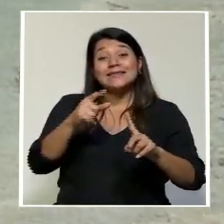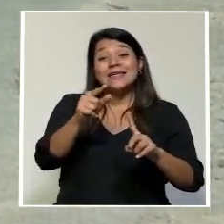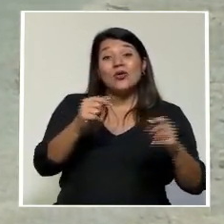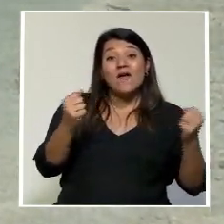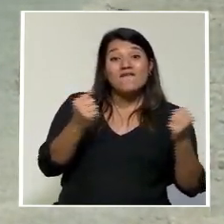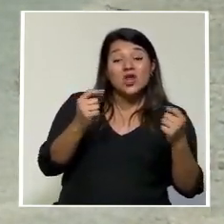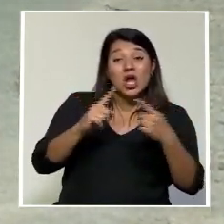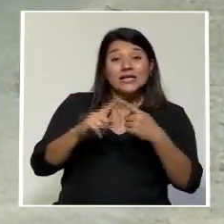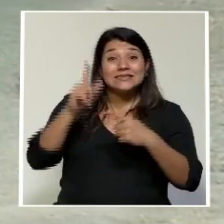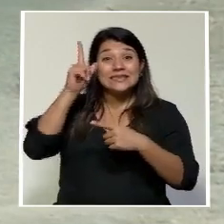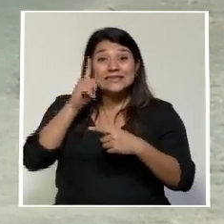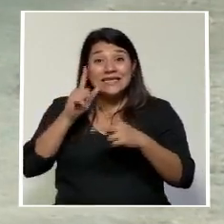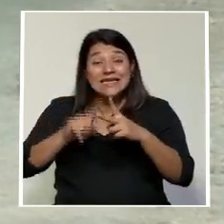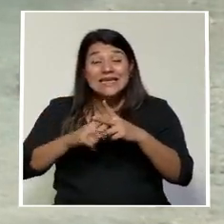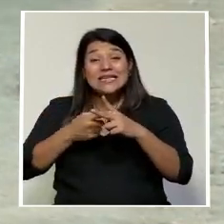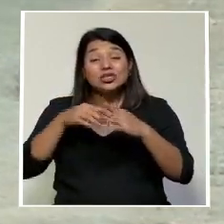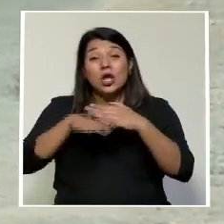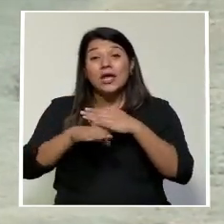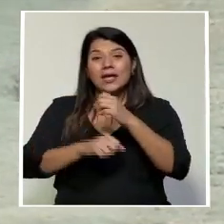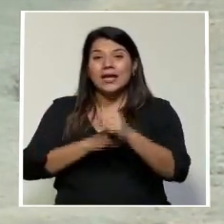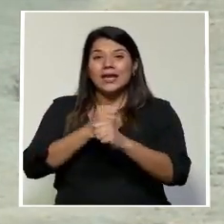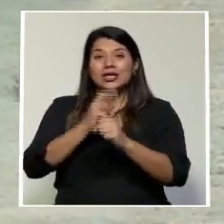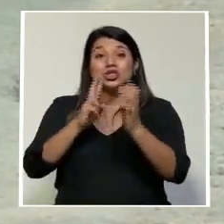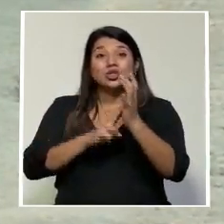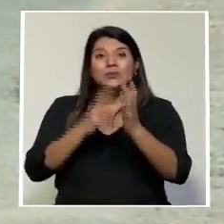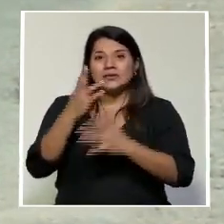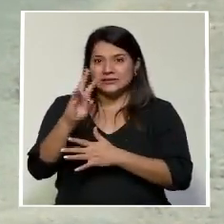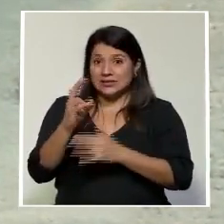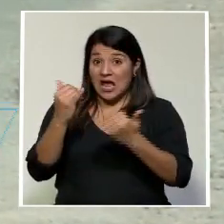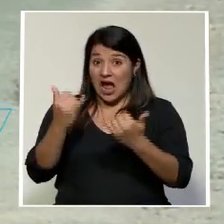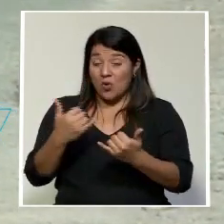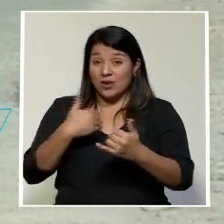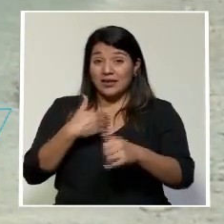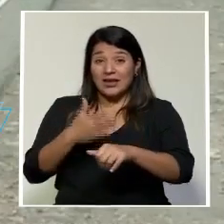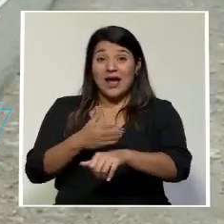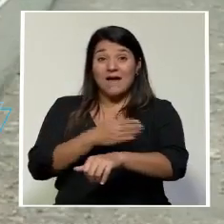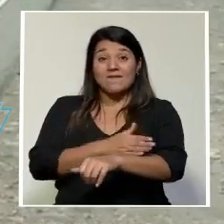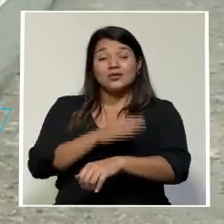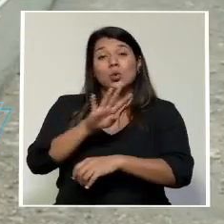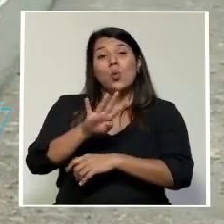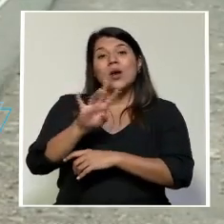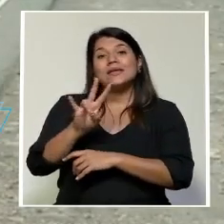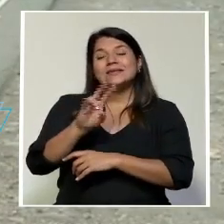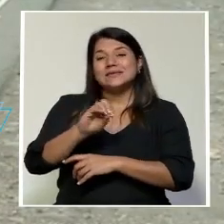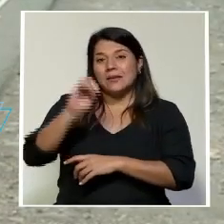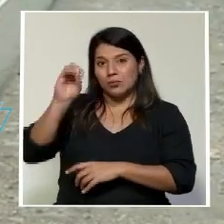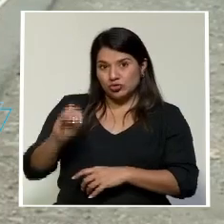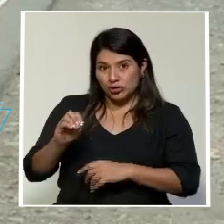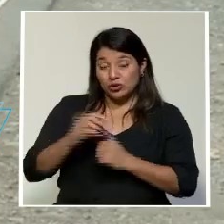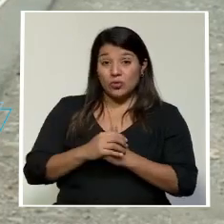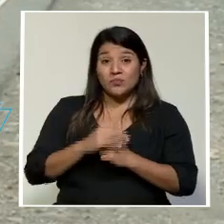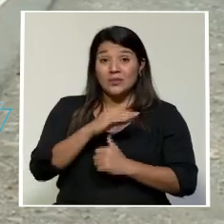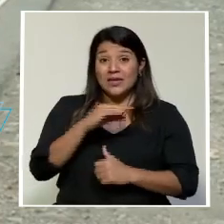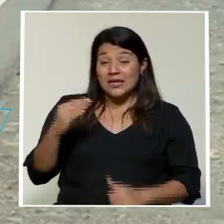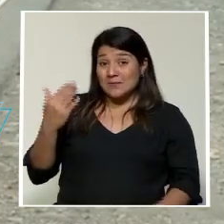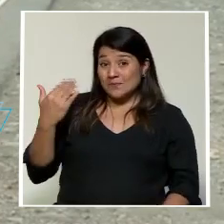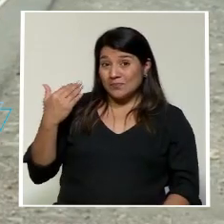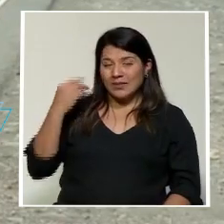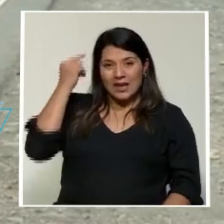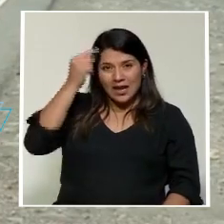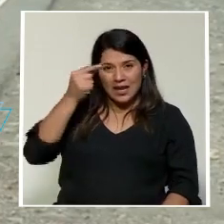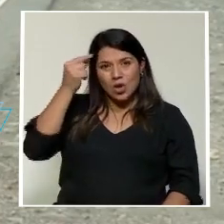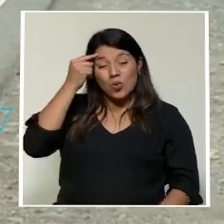inició en el 2017. De momento tiene un avance aproximado del 47% y recientemente el gobierno